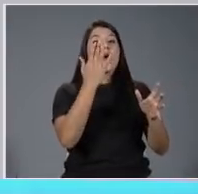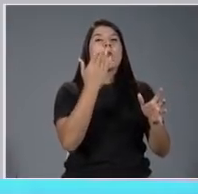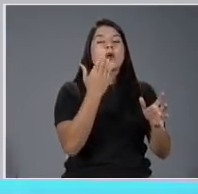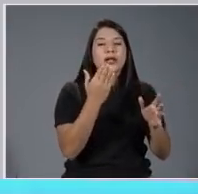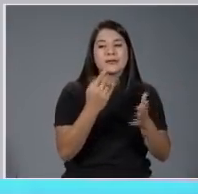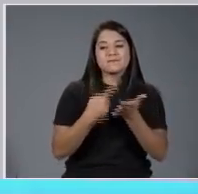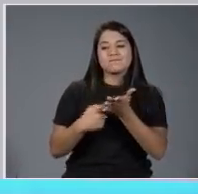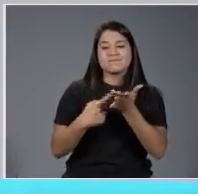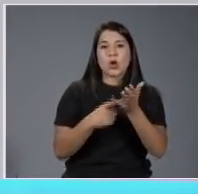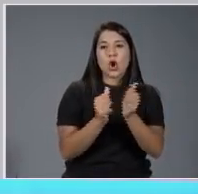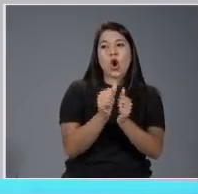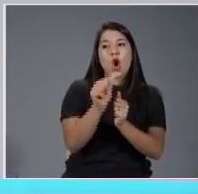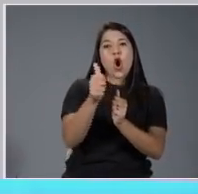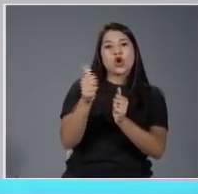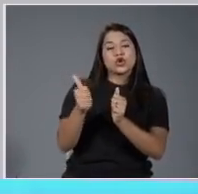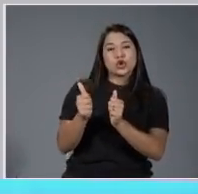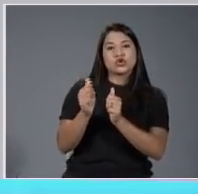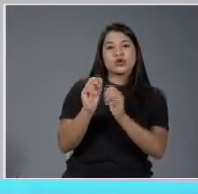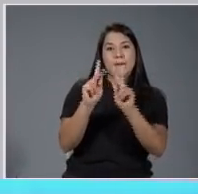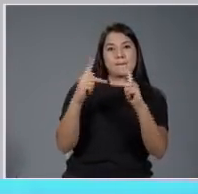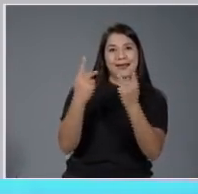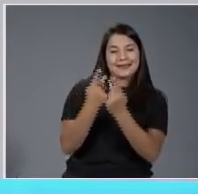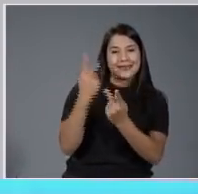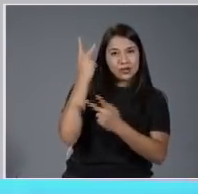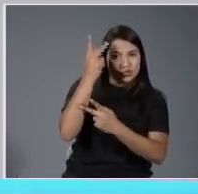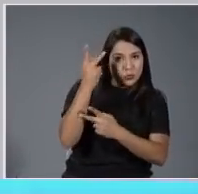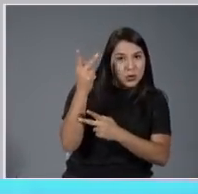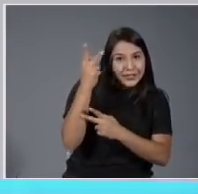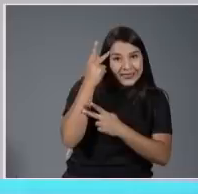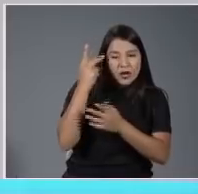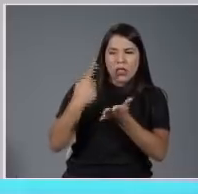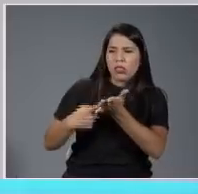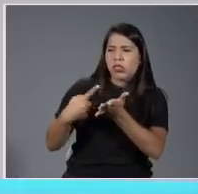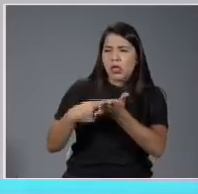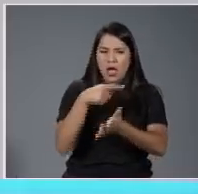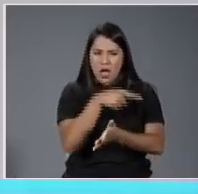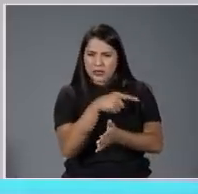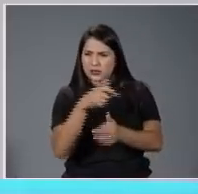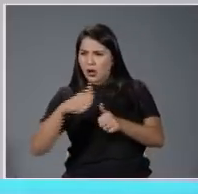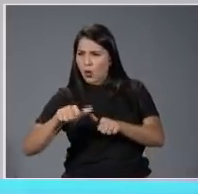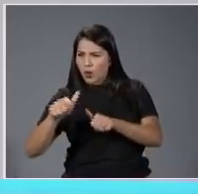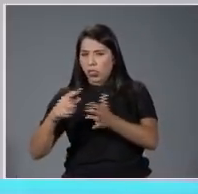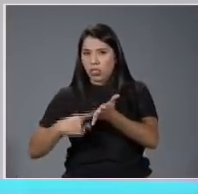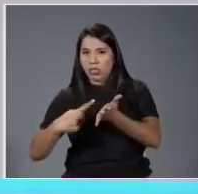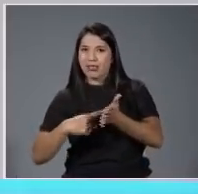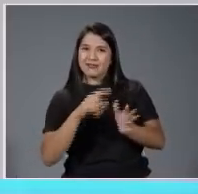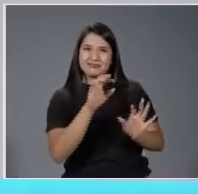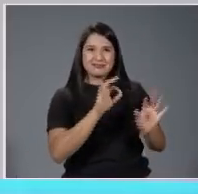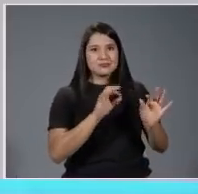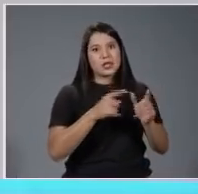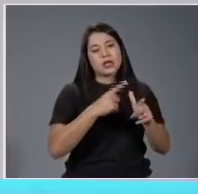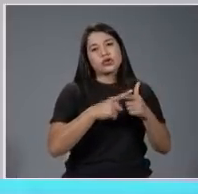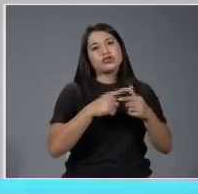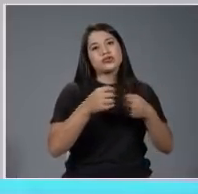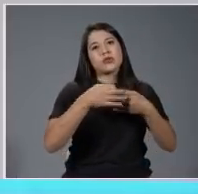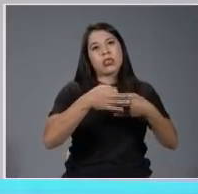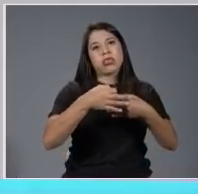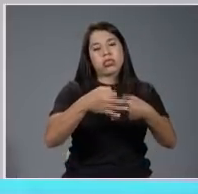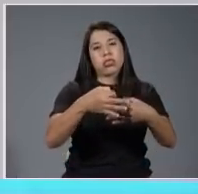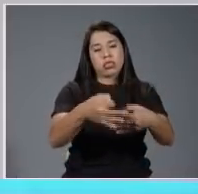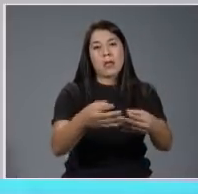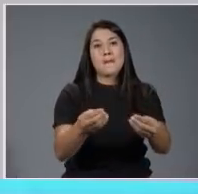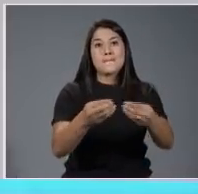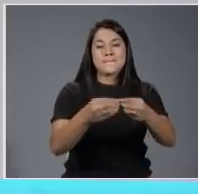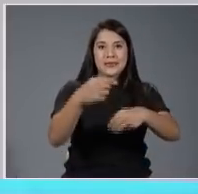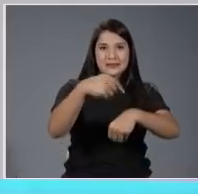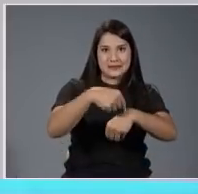partidos políticos. Y bueno, eso después de la segunda ronda, apenas con 4 semanas y media de tiempo, y